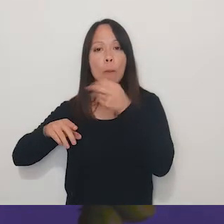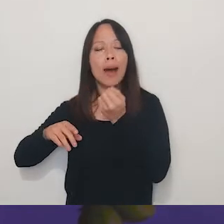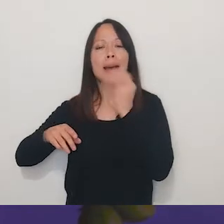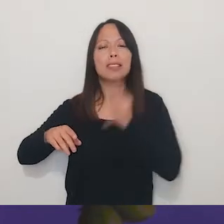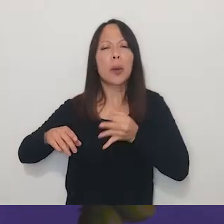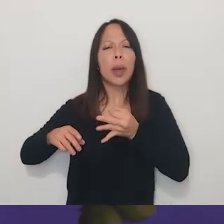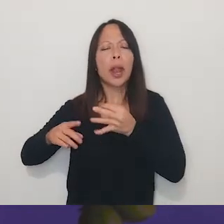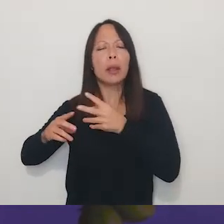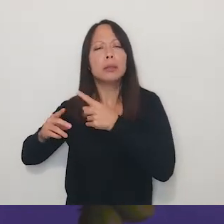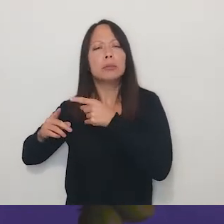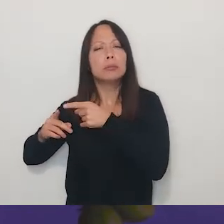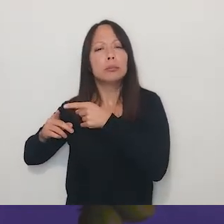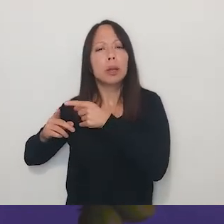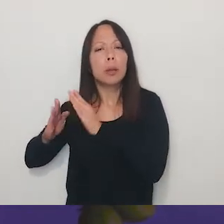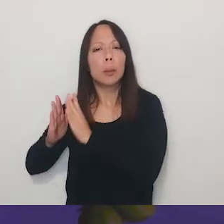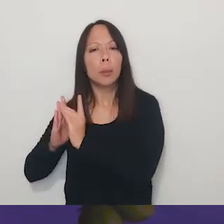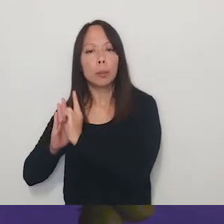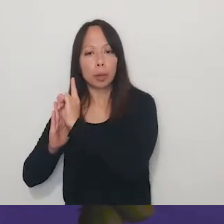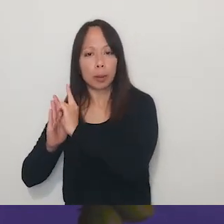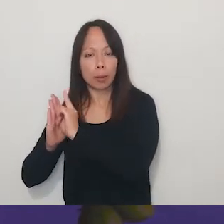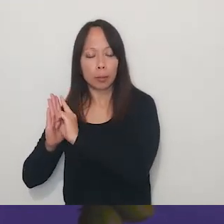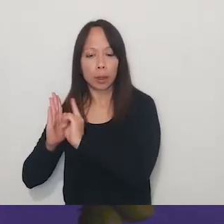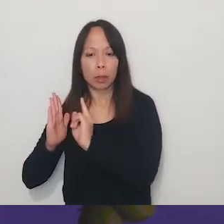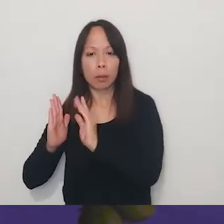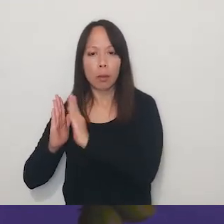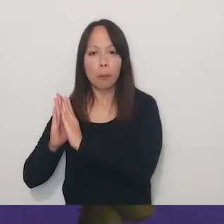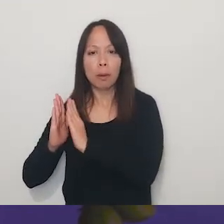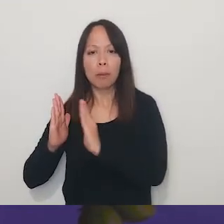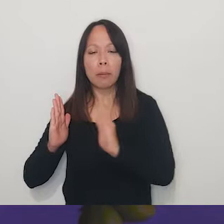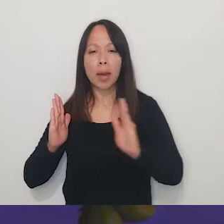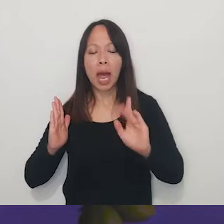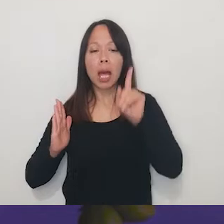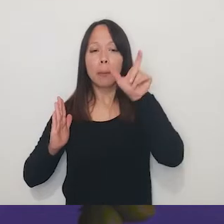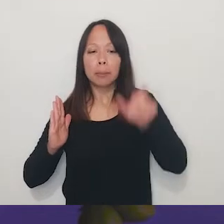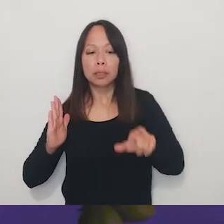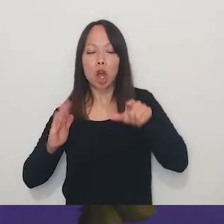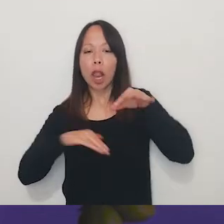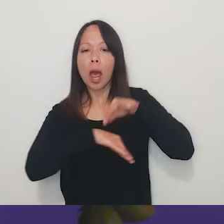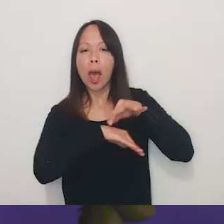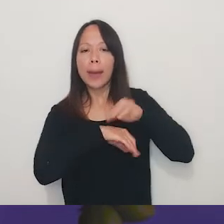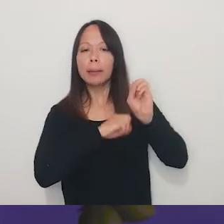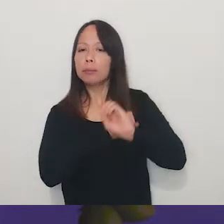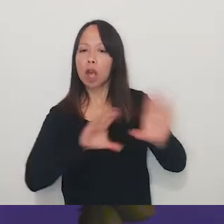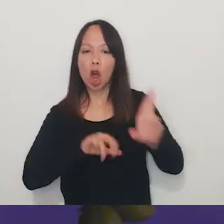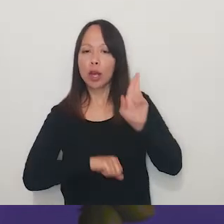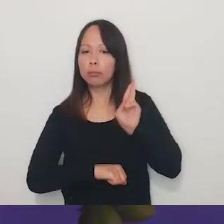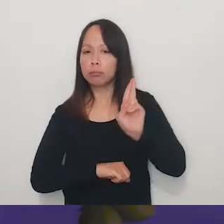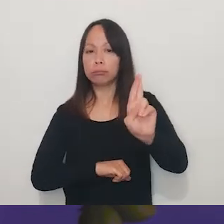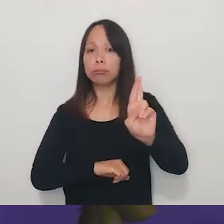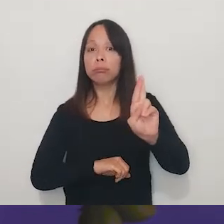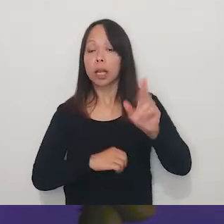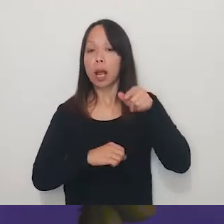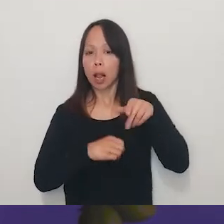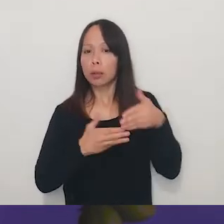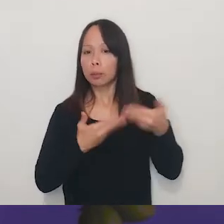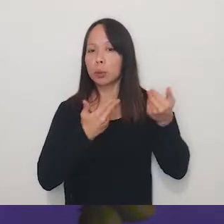cuándo usarlo, desde el primer momento o cuándo pasar a esto, por ejemplo, un paciente que está grave o que está empeorando, bueno,